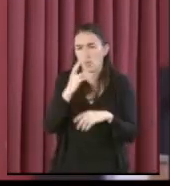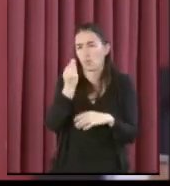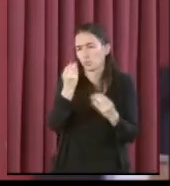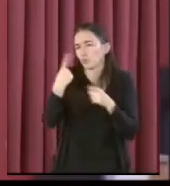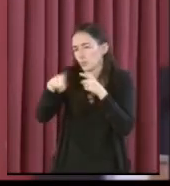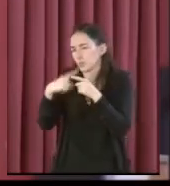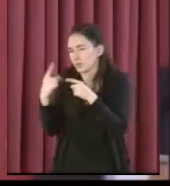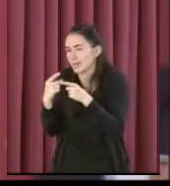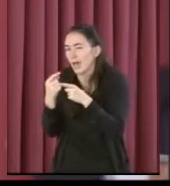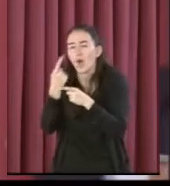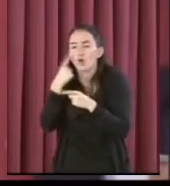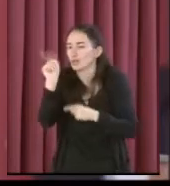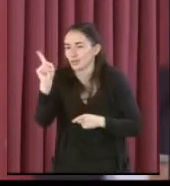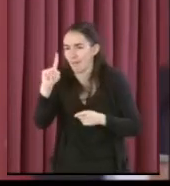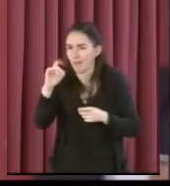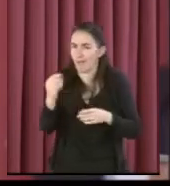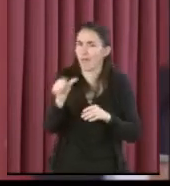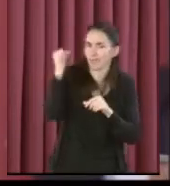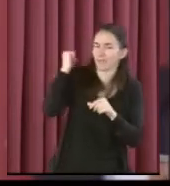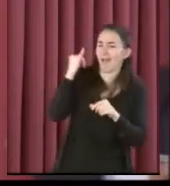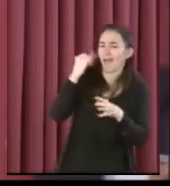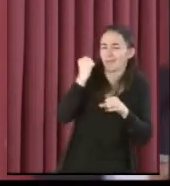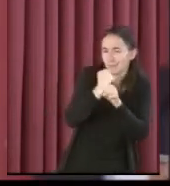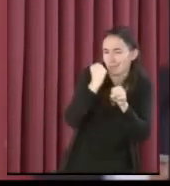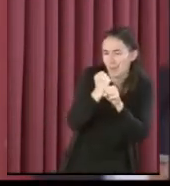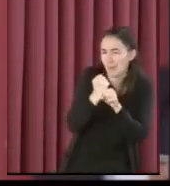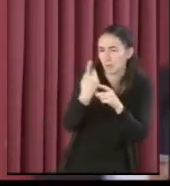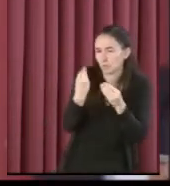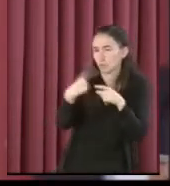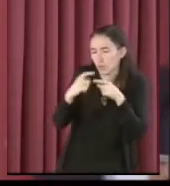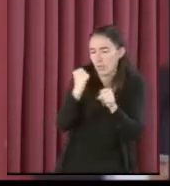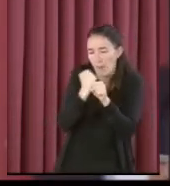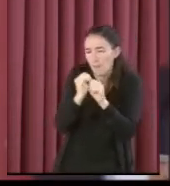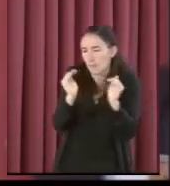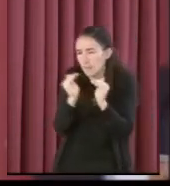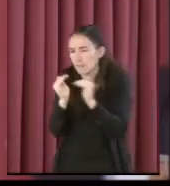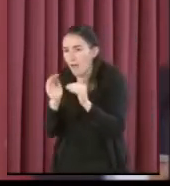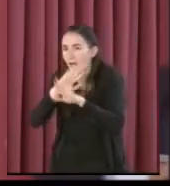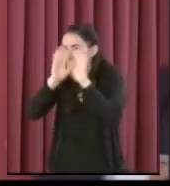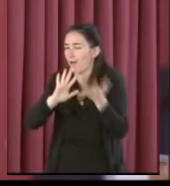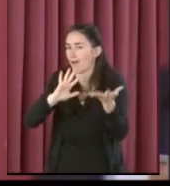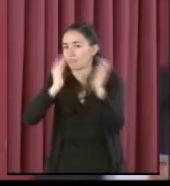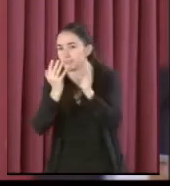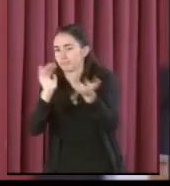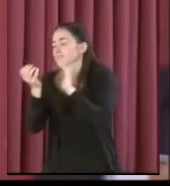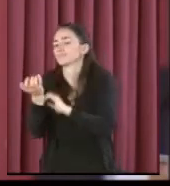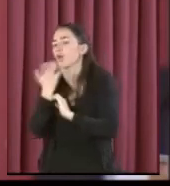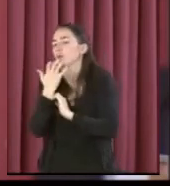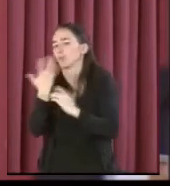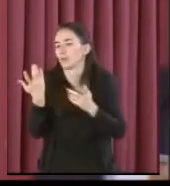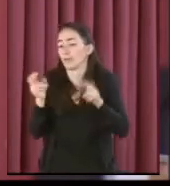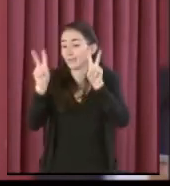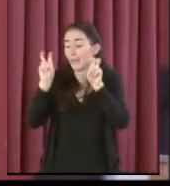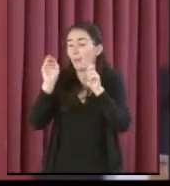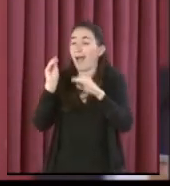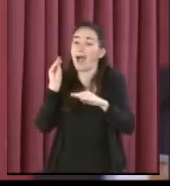son tan impactantes, contempladas en conjunto aglutinan una gran capacidad transformadora. Es el caso de las ayudas a